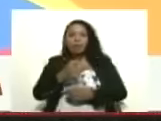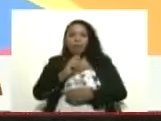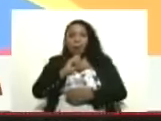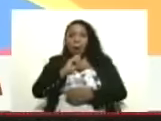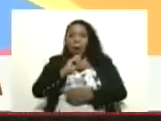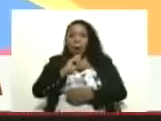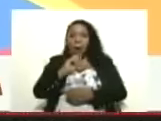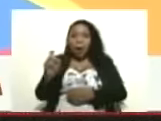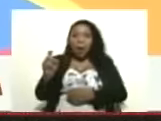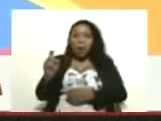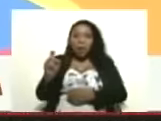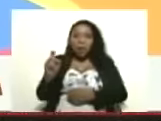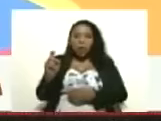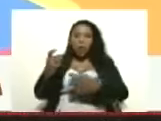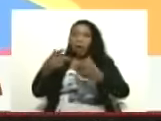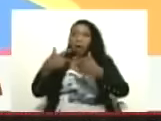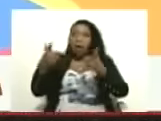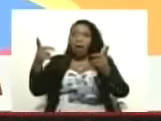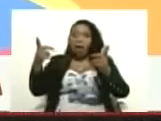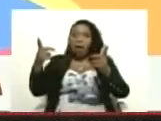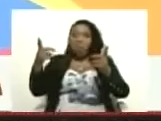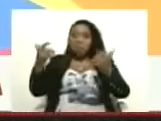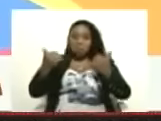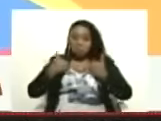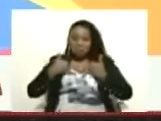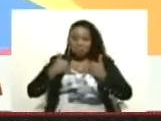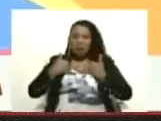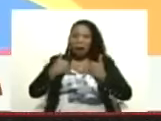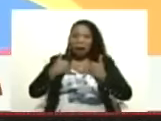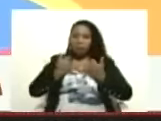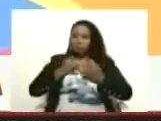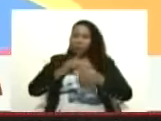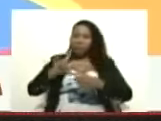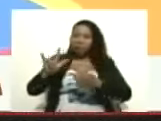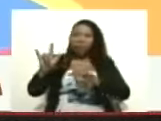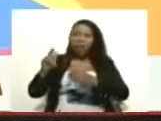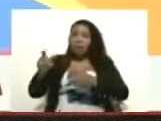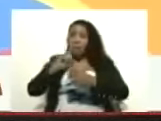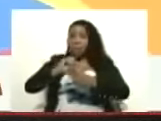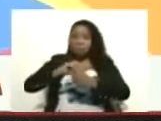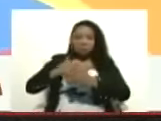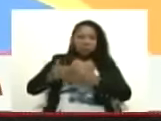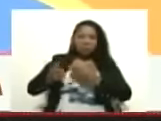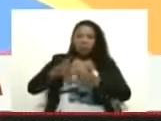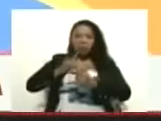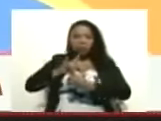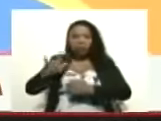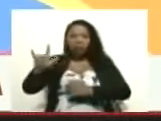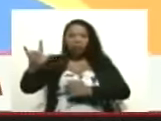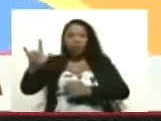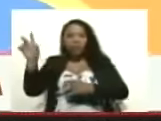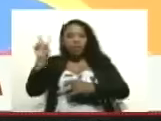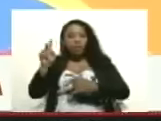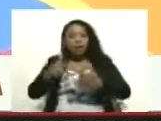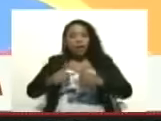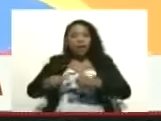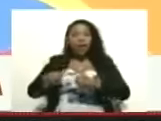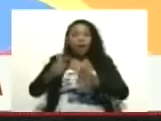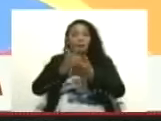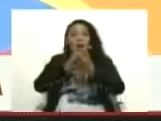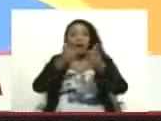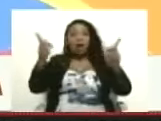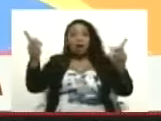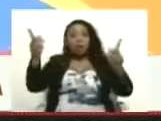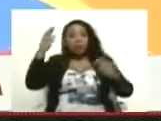sueltos uno ama en defensa propia Venezuela ama en defensa propia Venezuela es hija de una historia libertaria de Simón Bolívar que